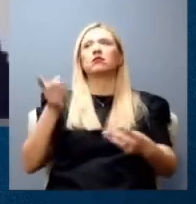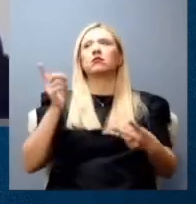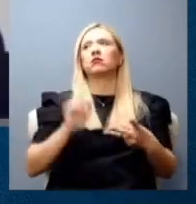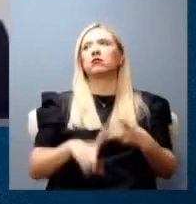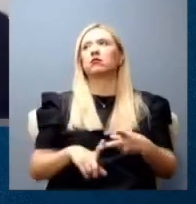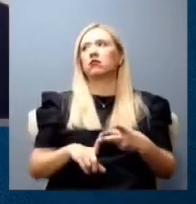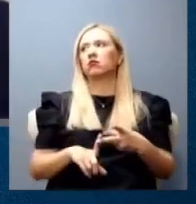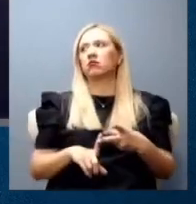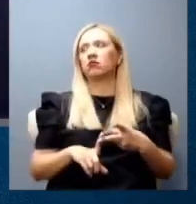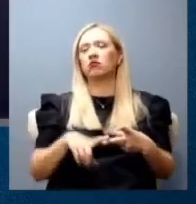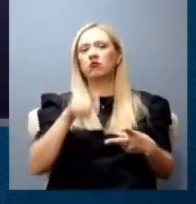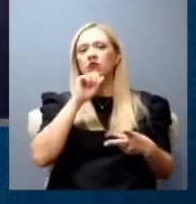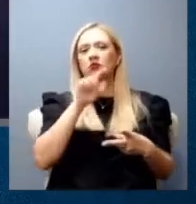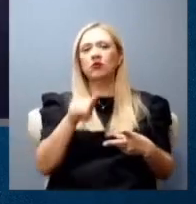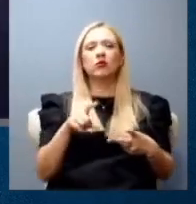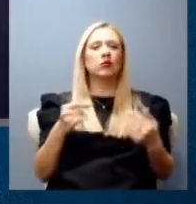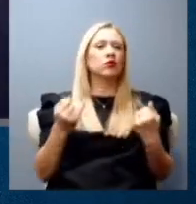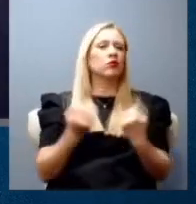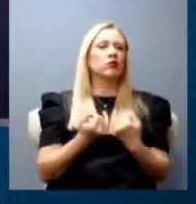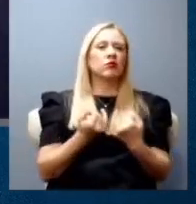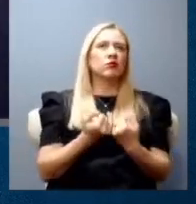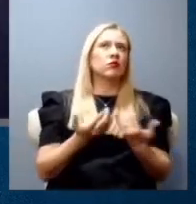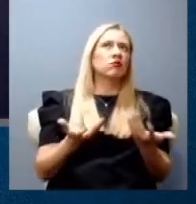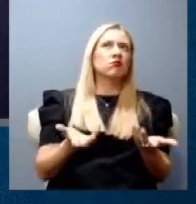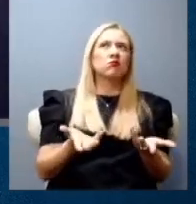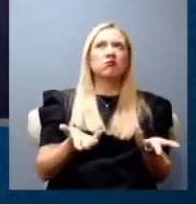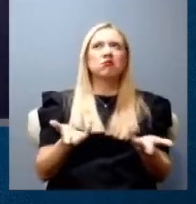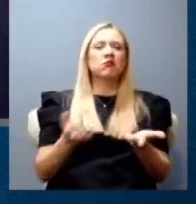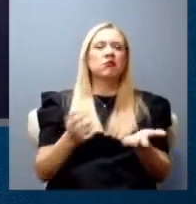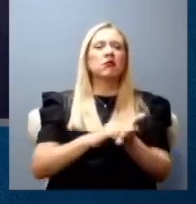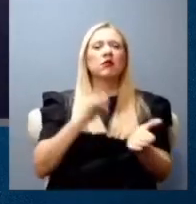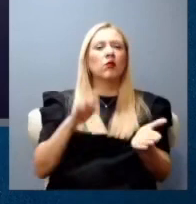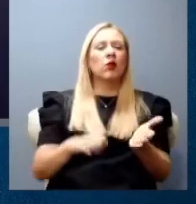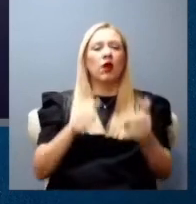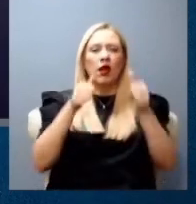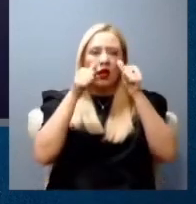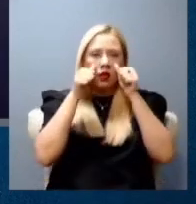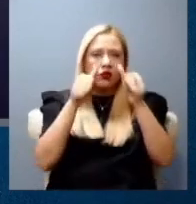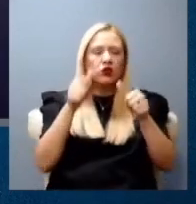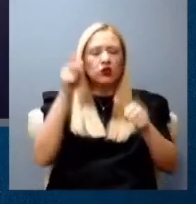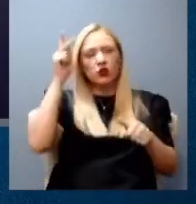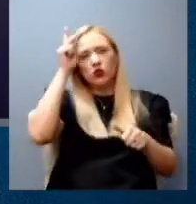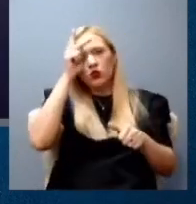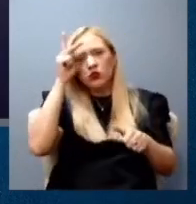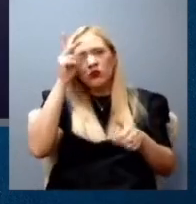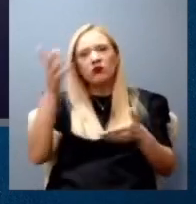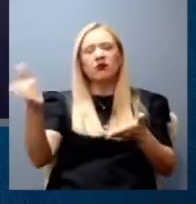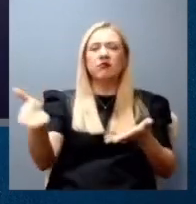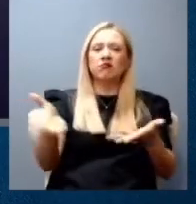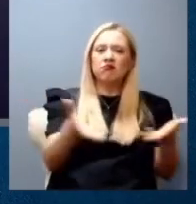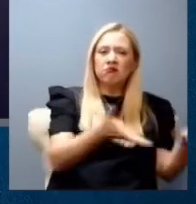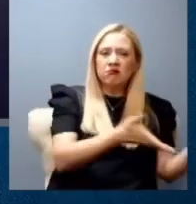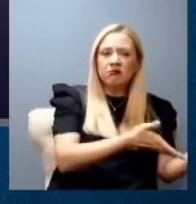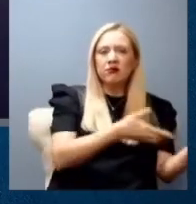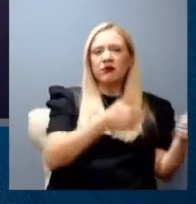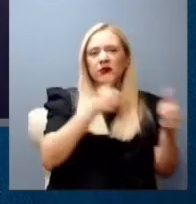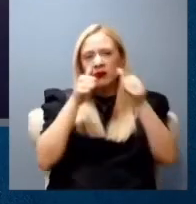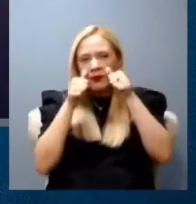más de carácter simbólico y de, por ejemplo, de atención psicosocial también,